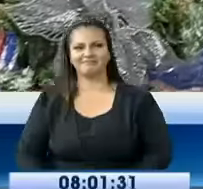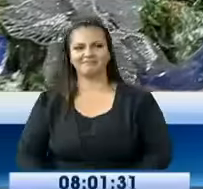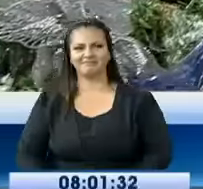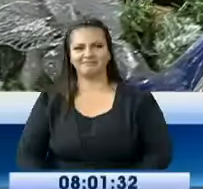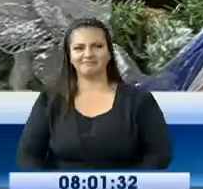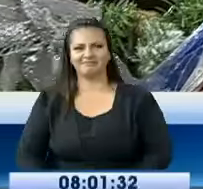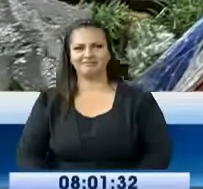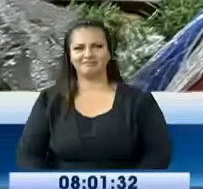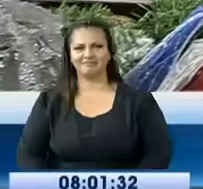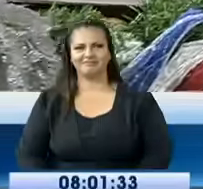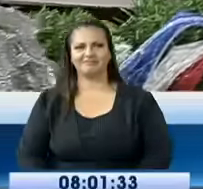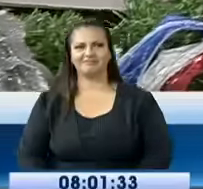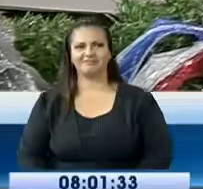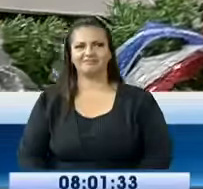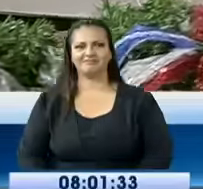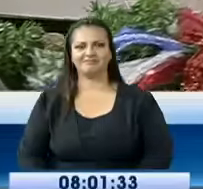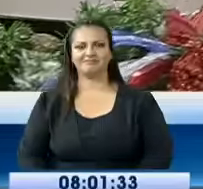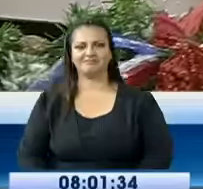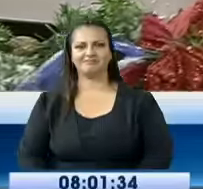calle, ¿no? Es que ya...